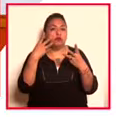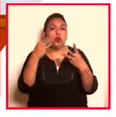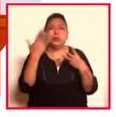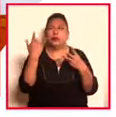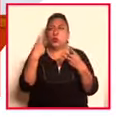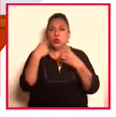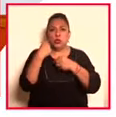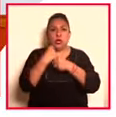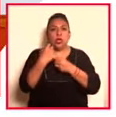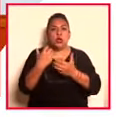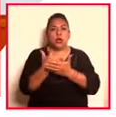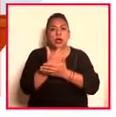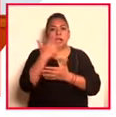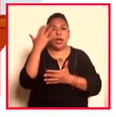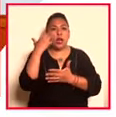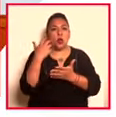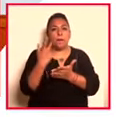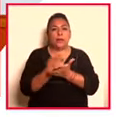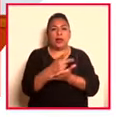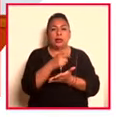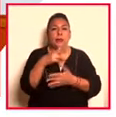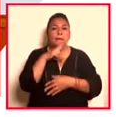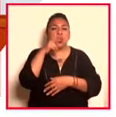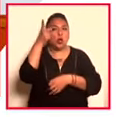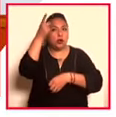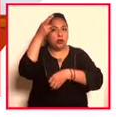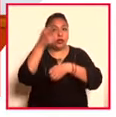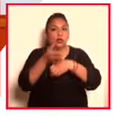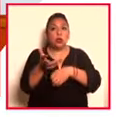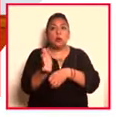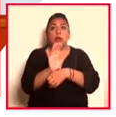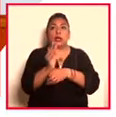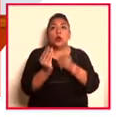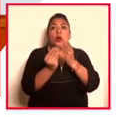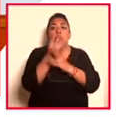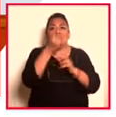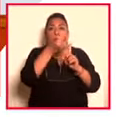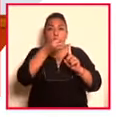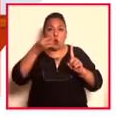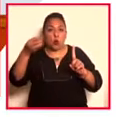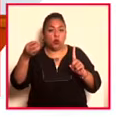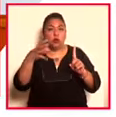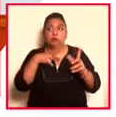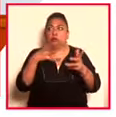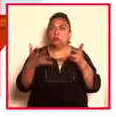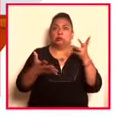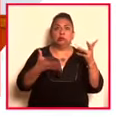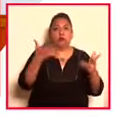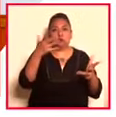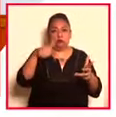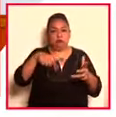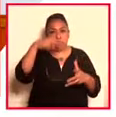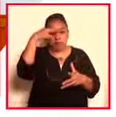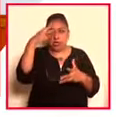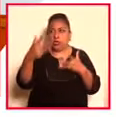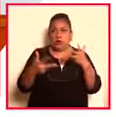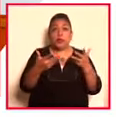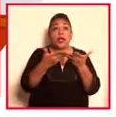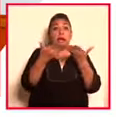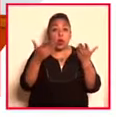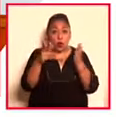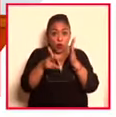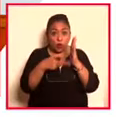año se llevó el León de Plata al mejor director por la película Nuevo Orden, que generó gran controversia en nuestro país. Ahora regresa